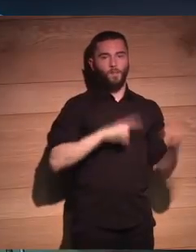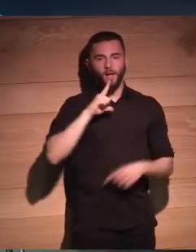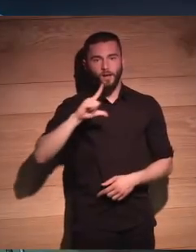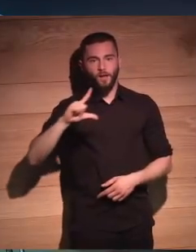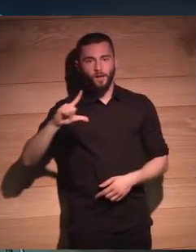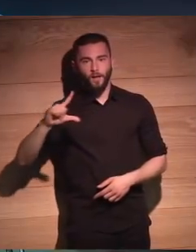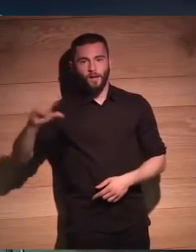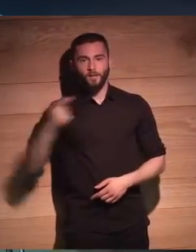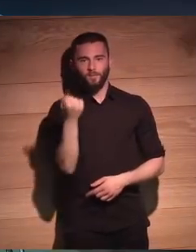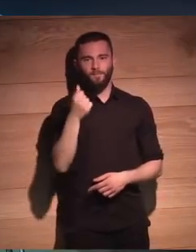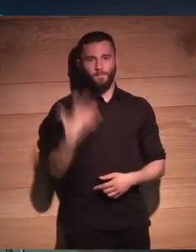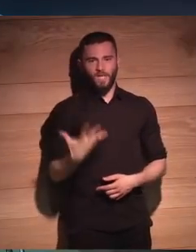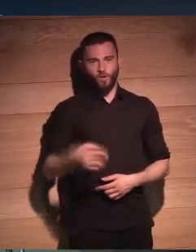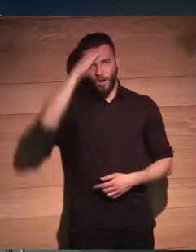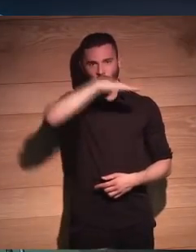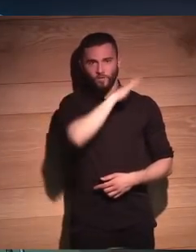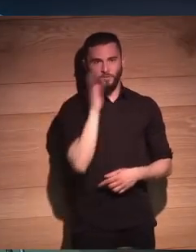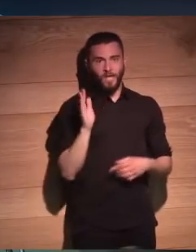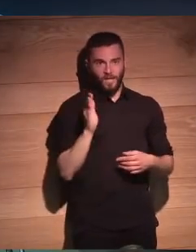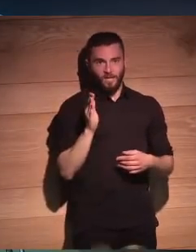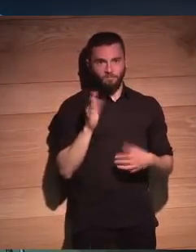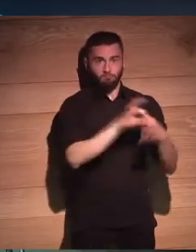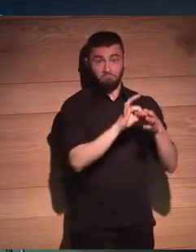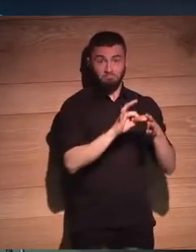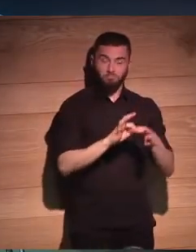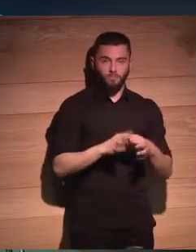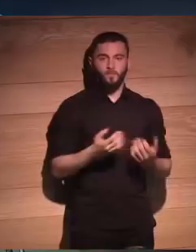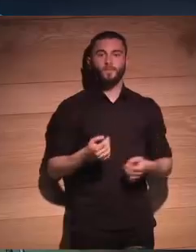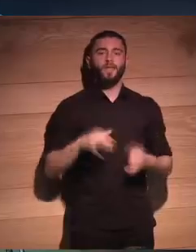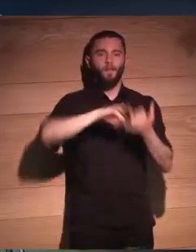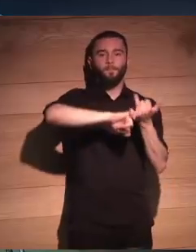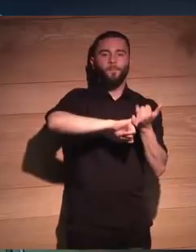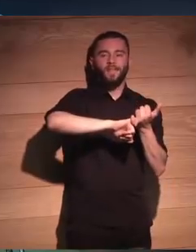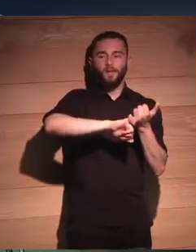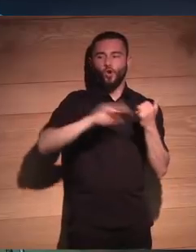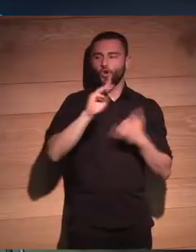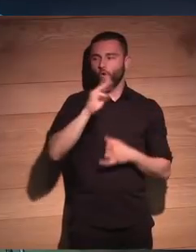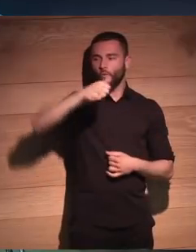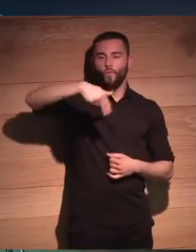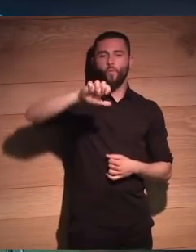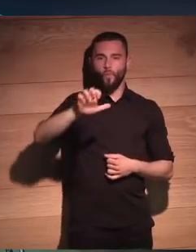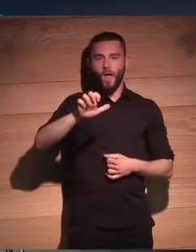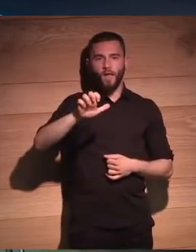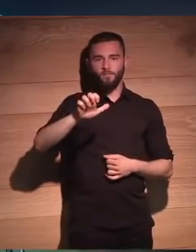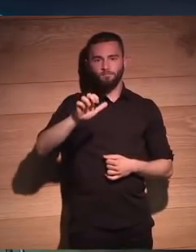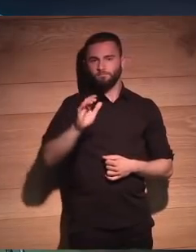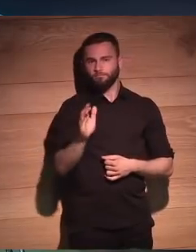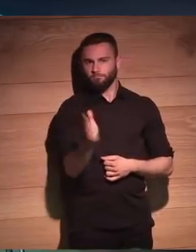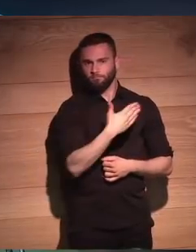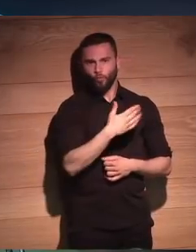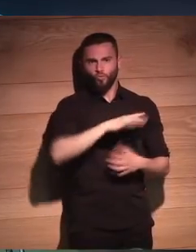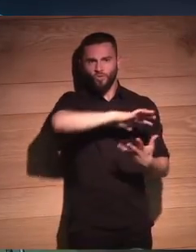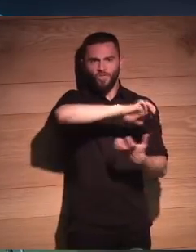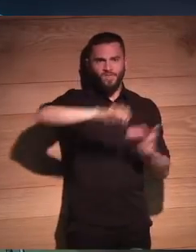unos millonarios como sus padres, y es asaltado por el matrimonio Wayne, es asaltado por un delincuente que